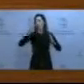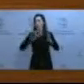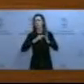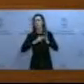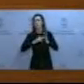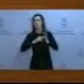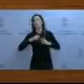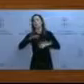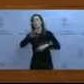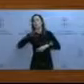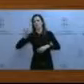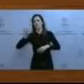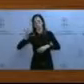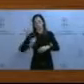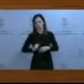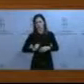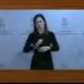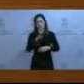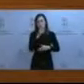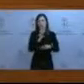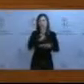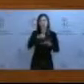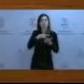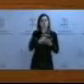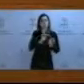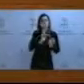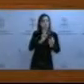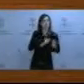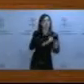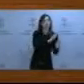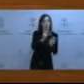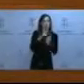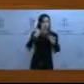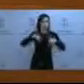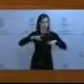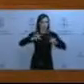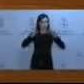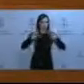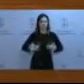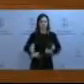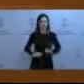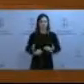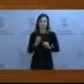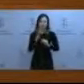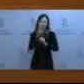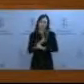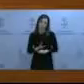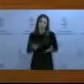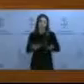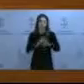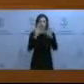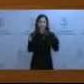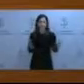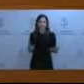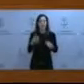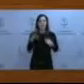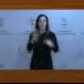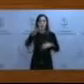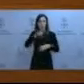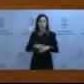allá, solucionar esto de una vez por todas. Bueno, es evidente que estamos a abril de